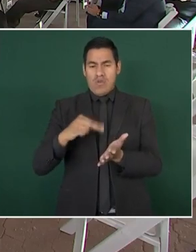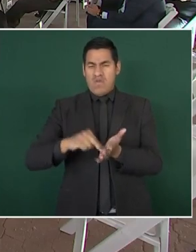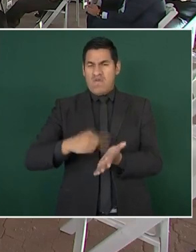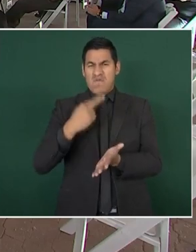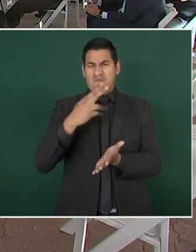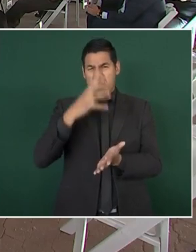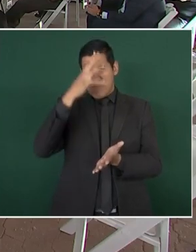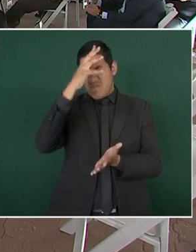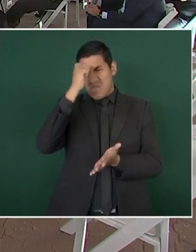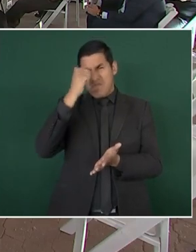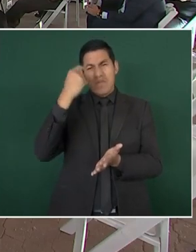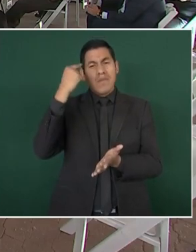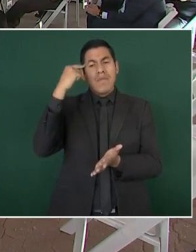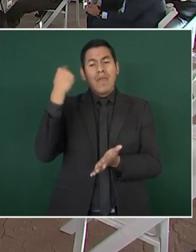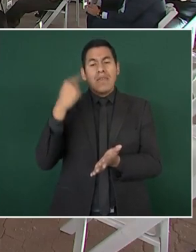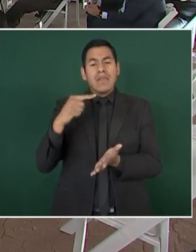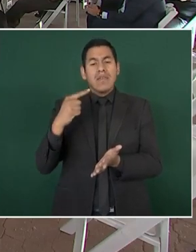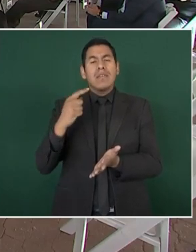para el subsidio